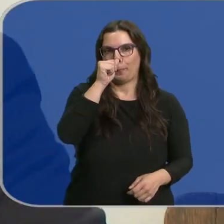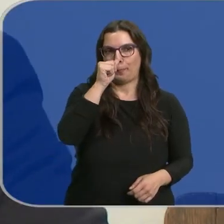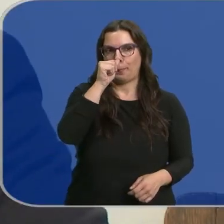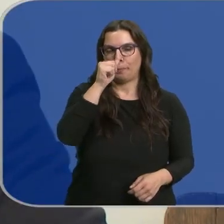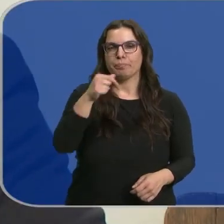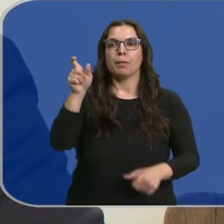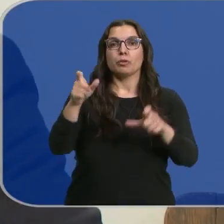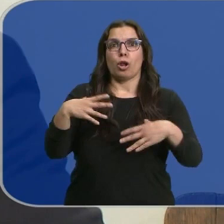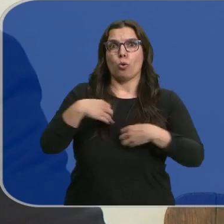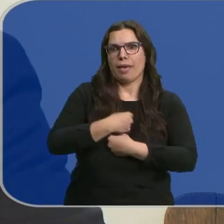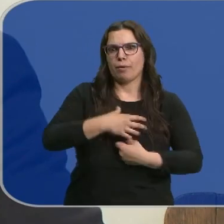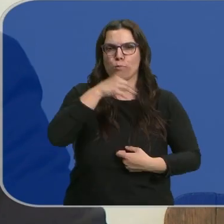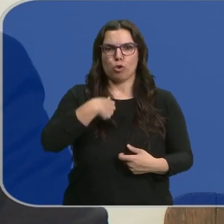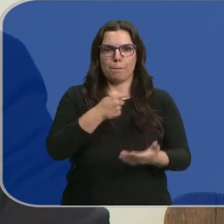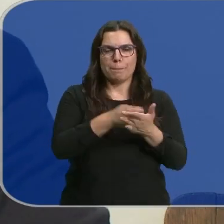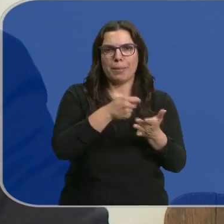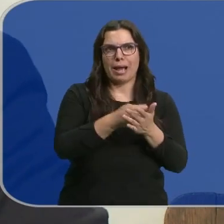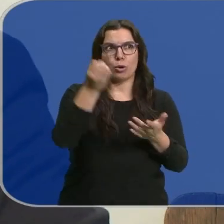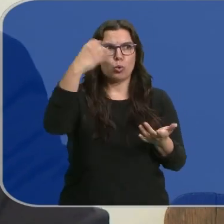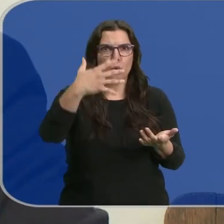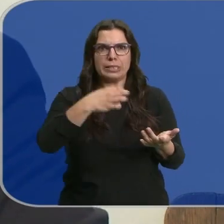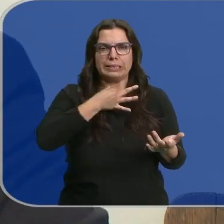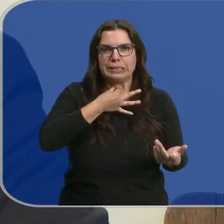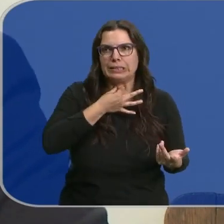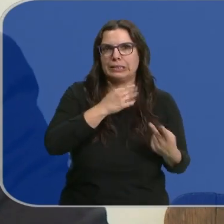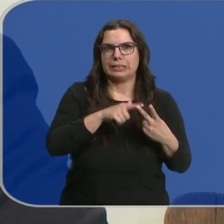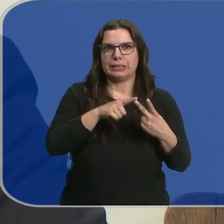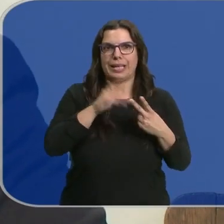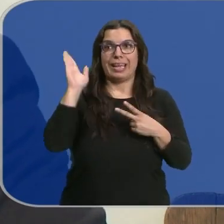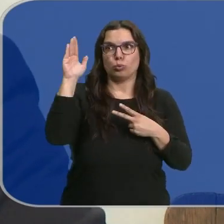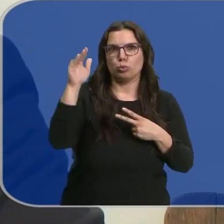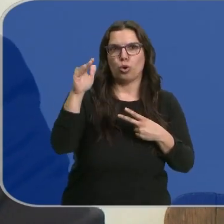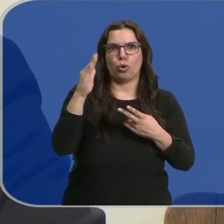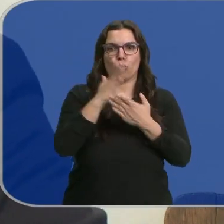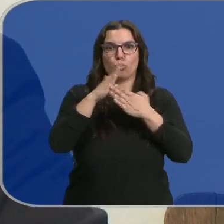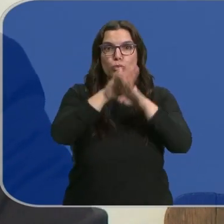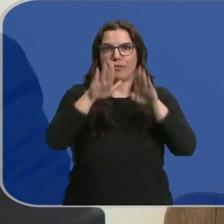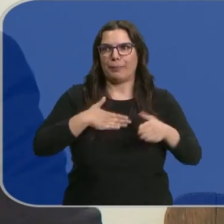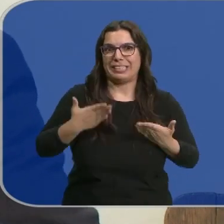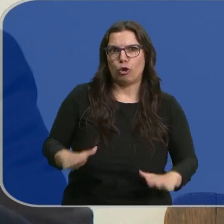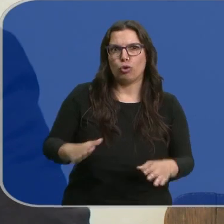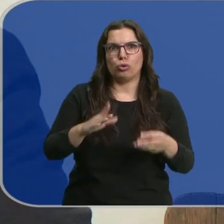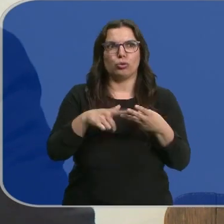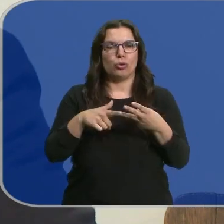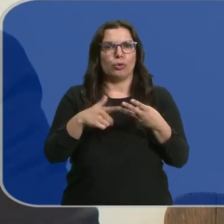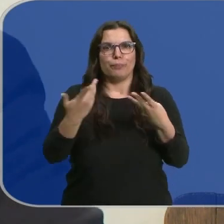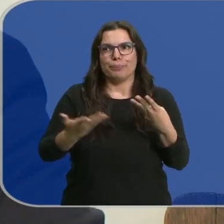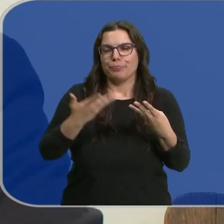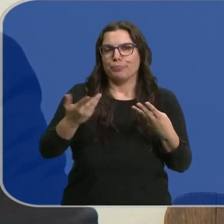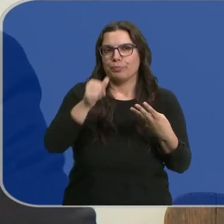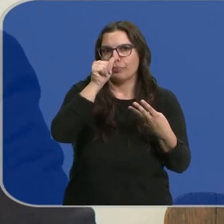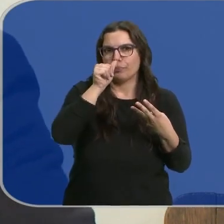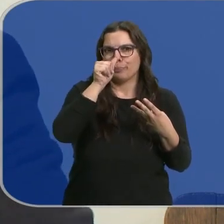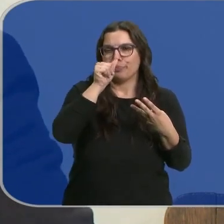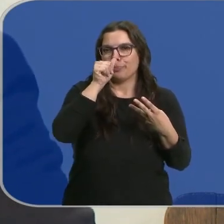Estoy agobiado, tengo que pagar el recibo de la luz, la excursión de fin de curso de mis hijos,